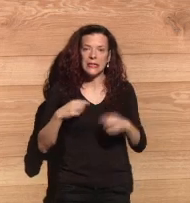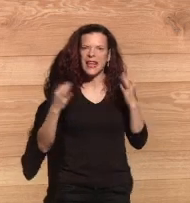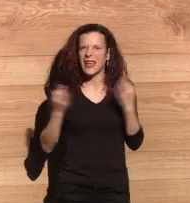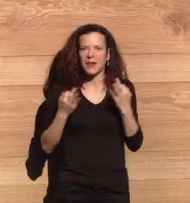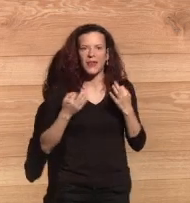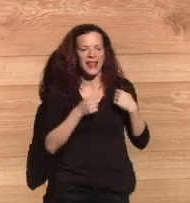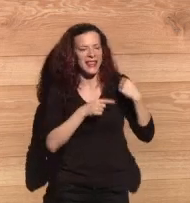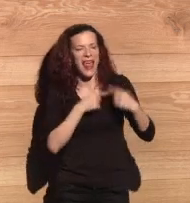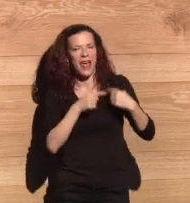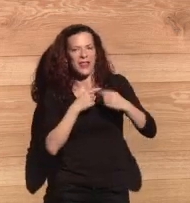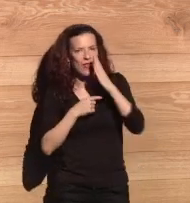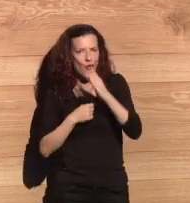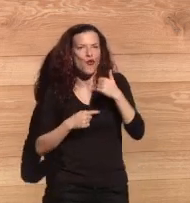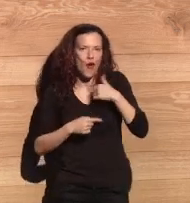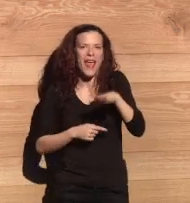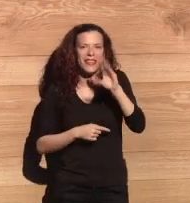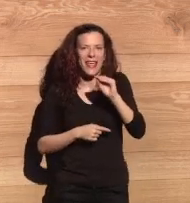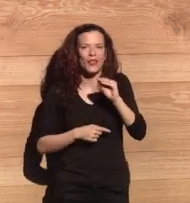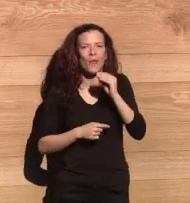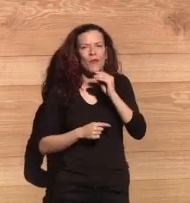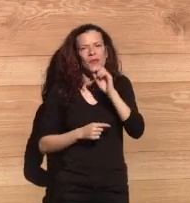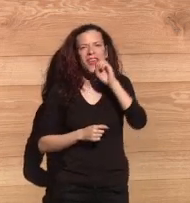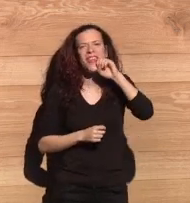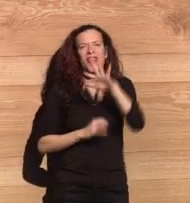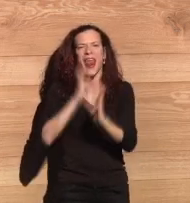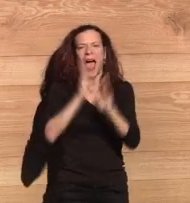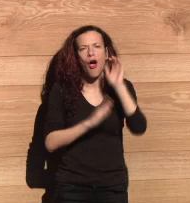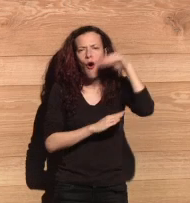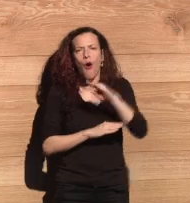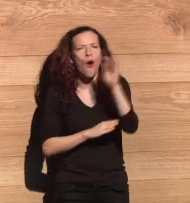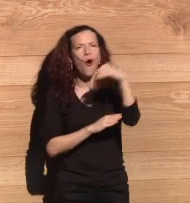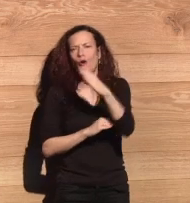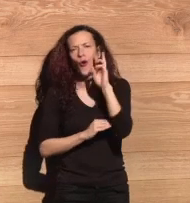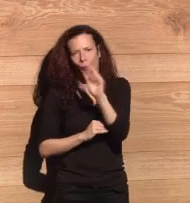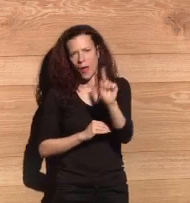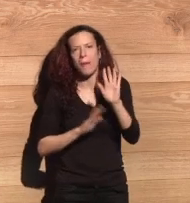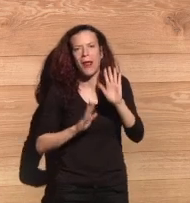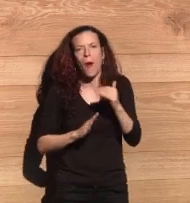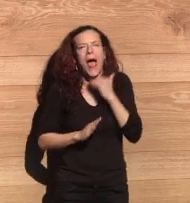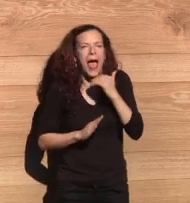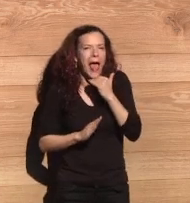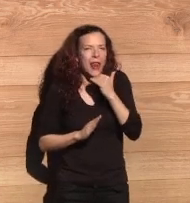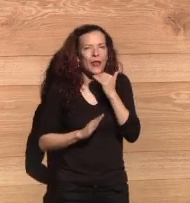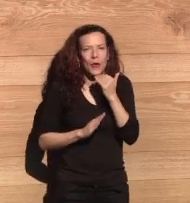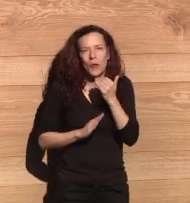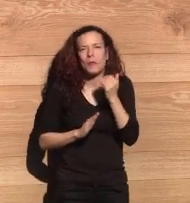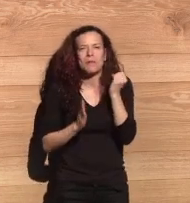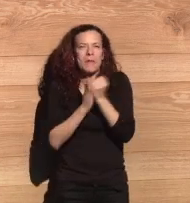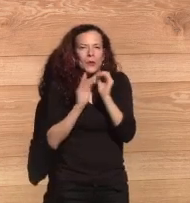no te digo que tenga que echar el dragón por allí en medio, pero China es tradición, ¿no? Y yo no veía nada de eso, yo veía, pues eso, una